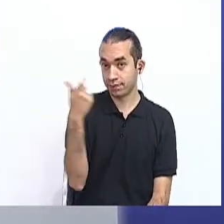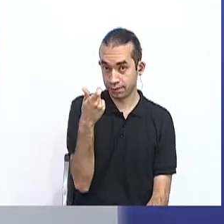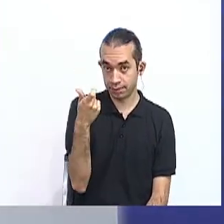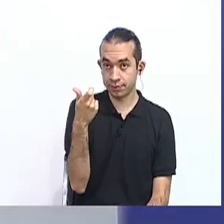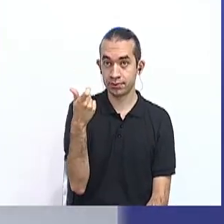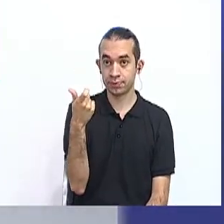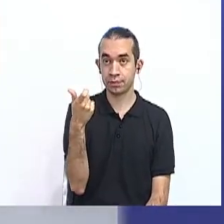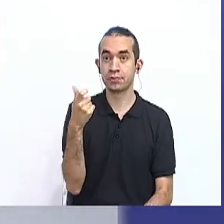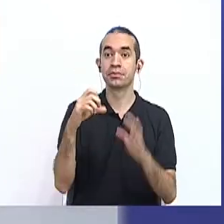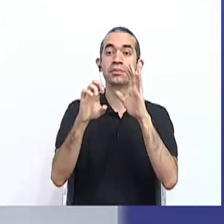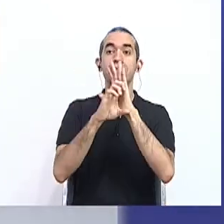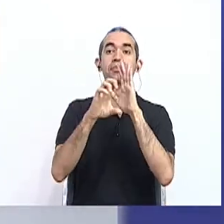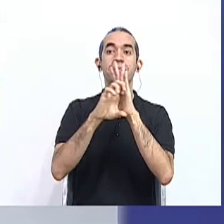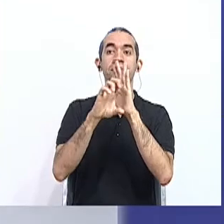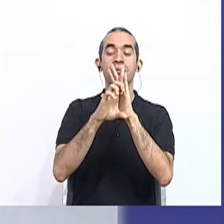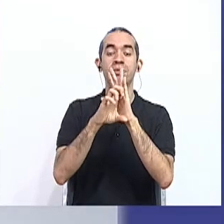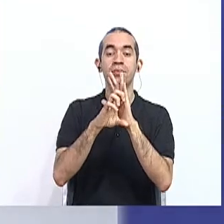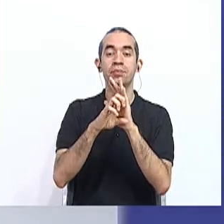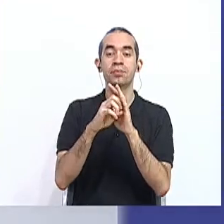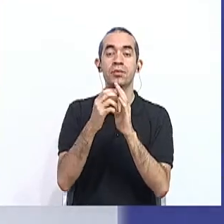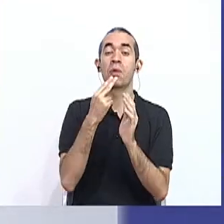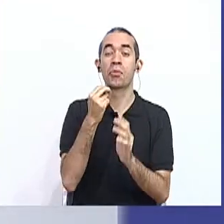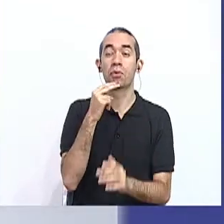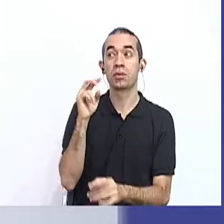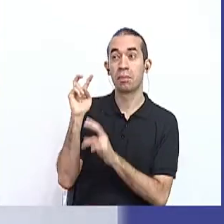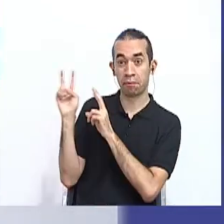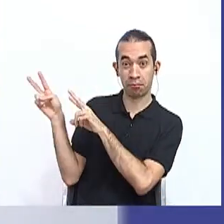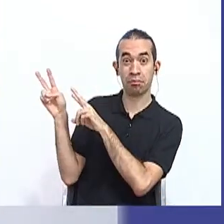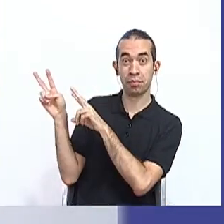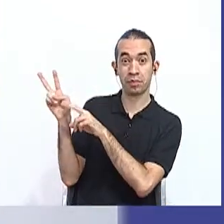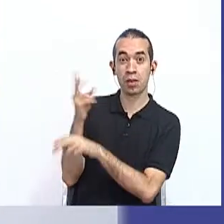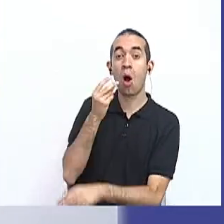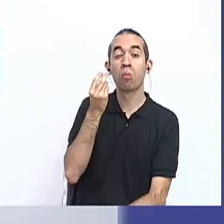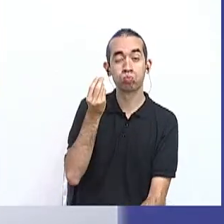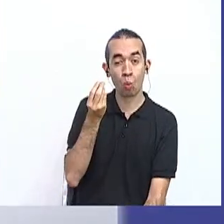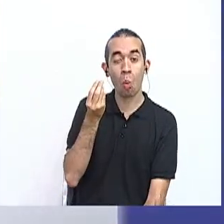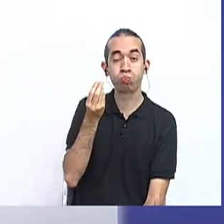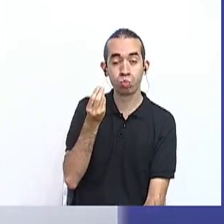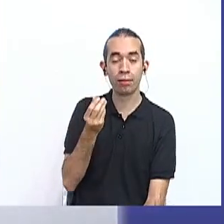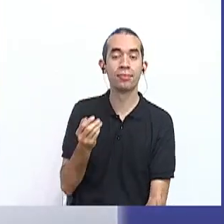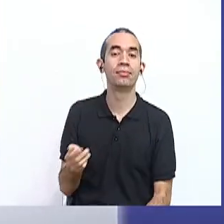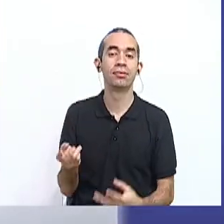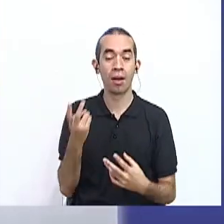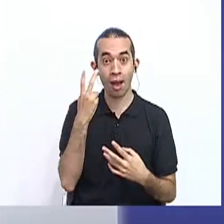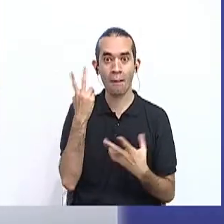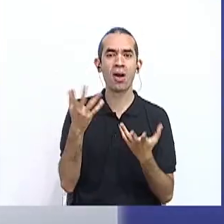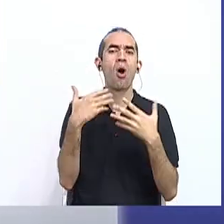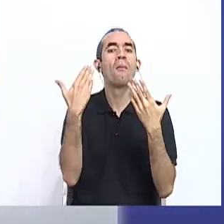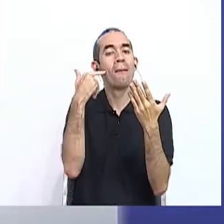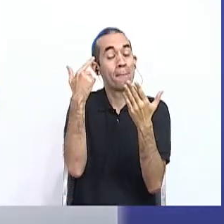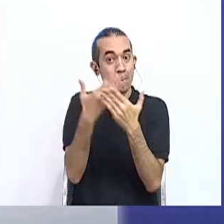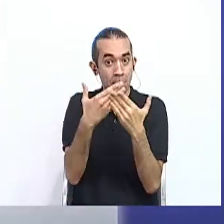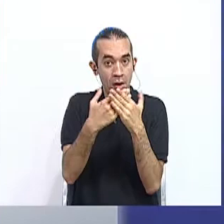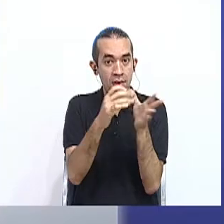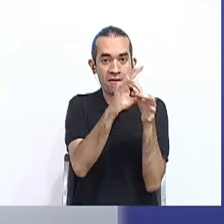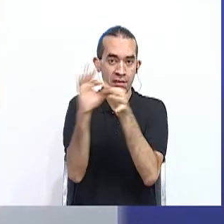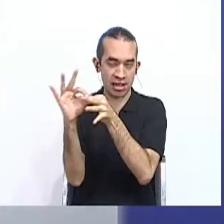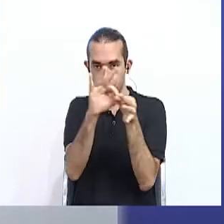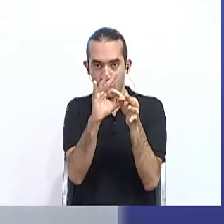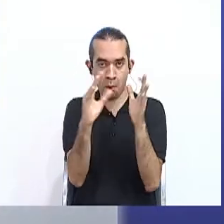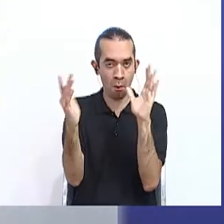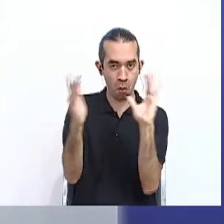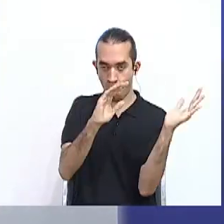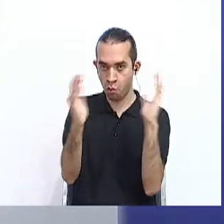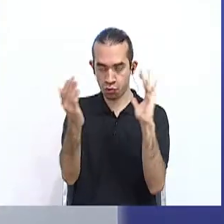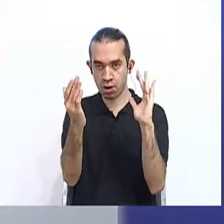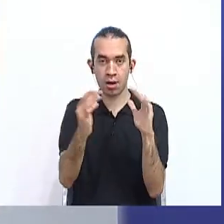jeringa, por ejemplo, y unos malvaviscos, vamos de nuevo a comprobar esta relación de proporcionalidad